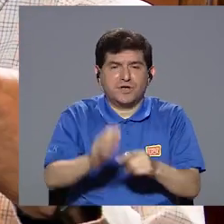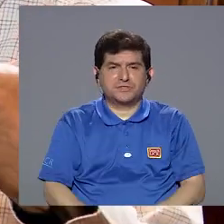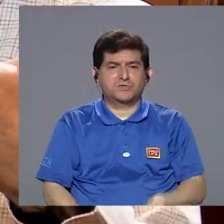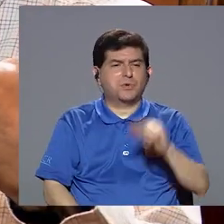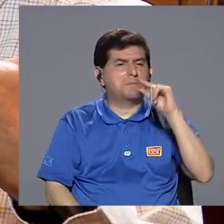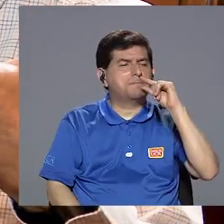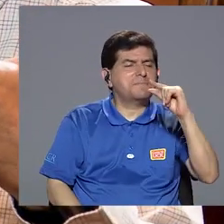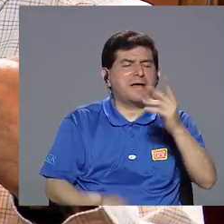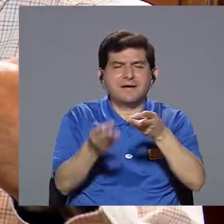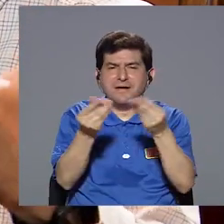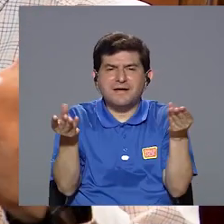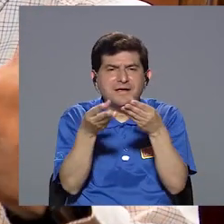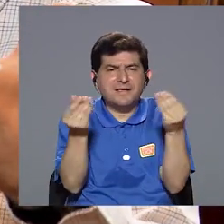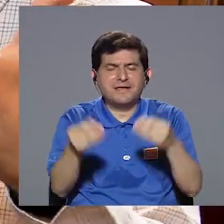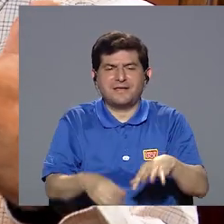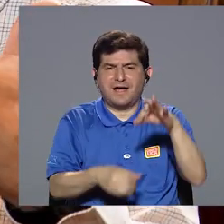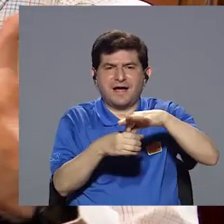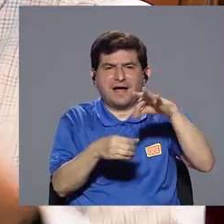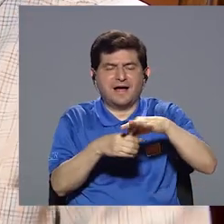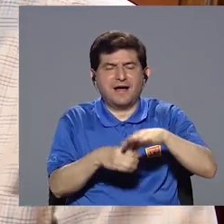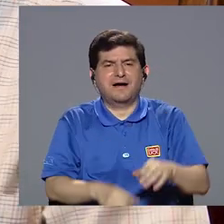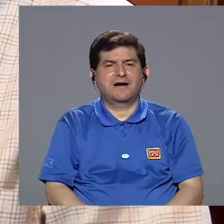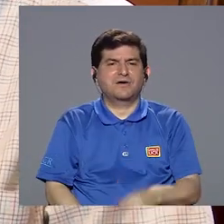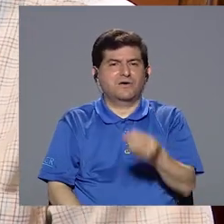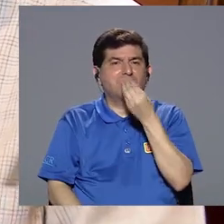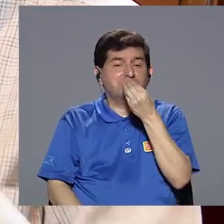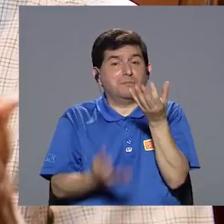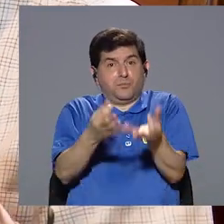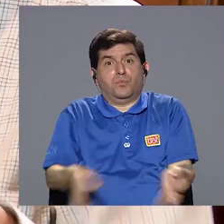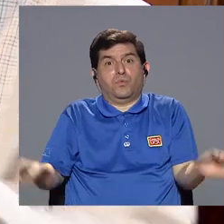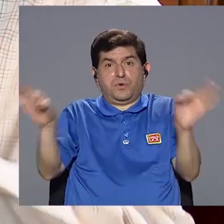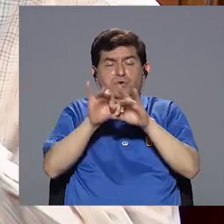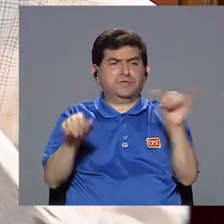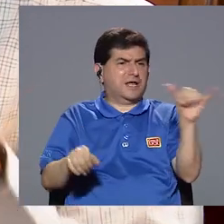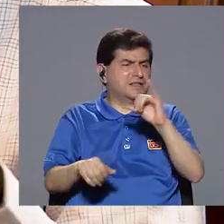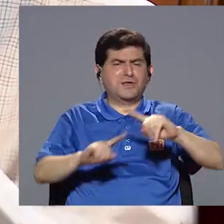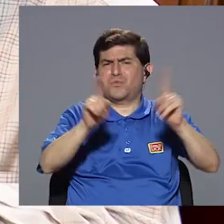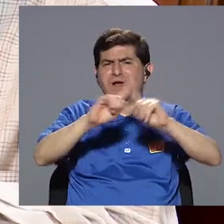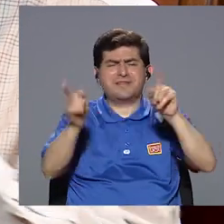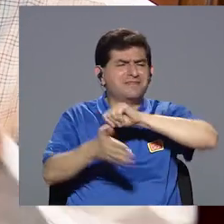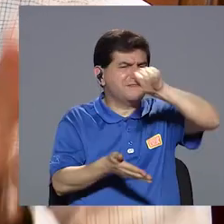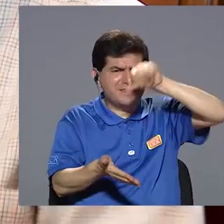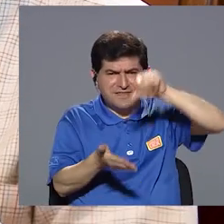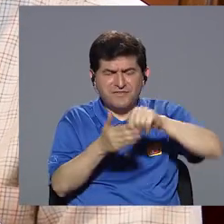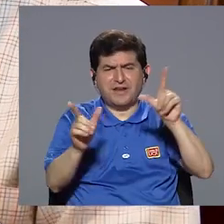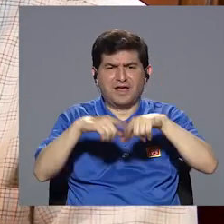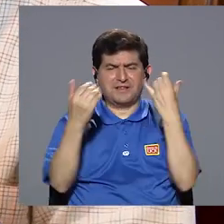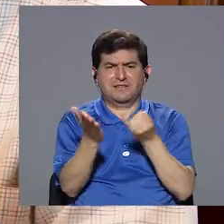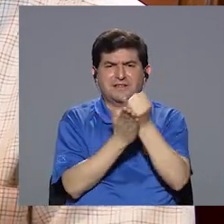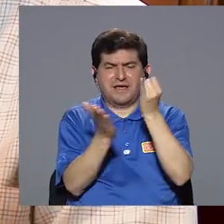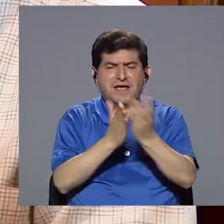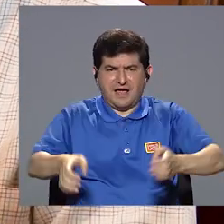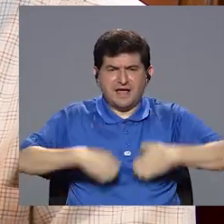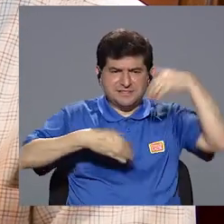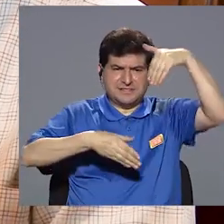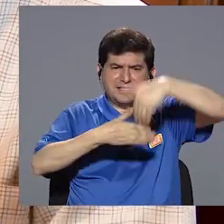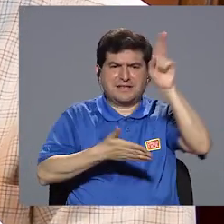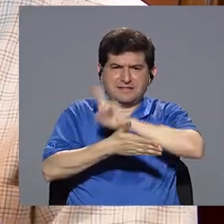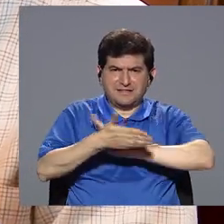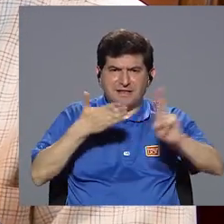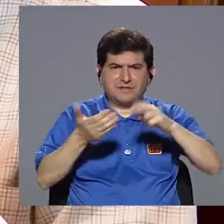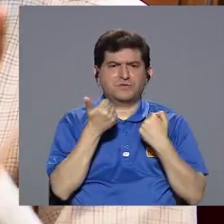proyección hacia la hacia la pequeña producción agroalimentaria es fundamental y como en cita existen otros centros y grupos de investigación